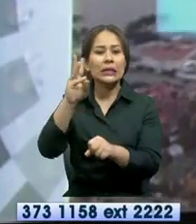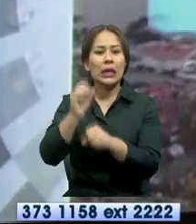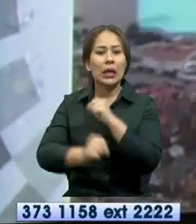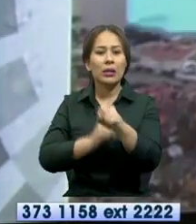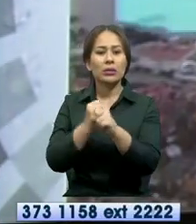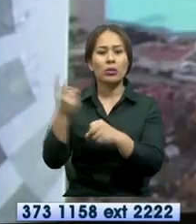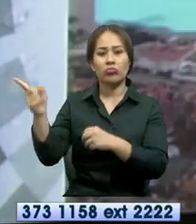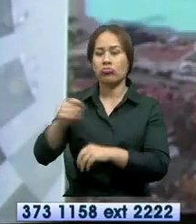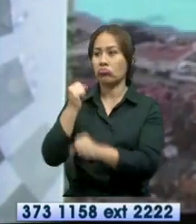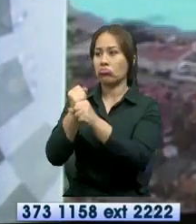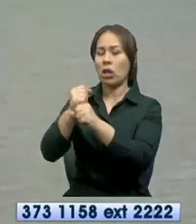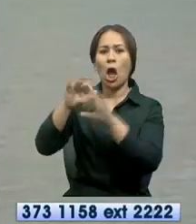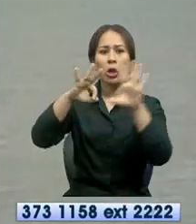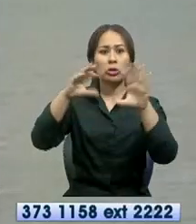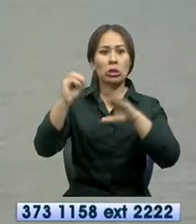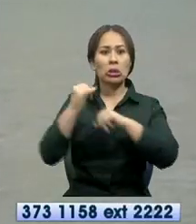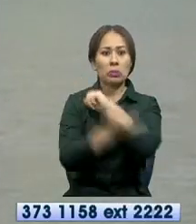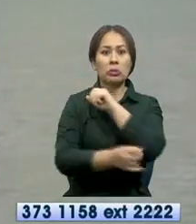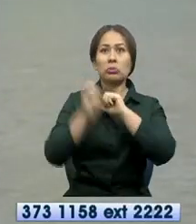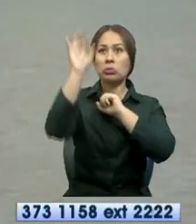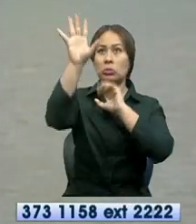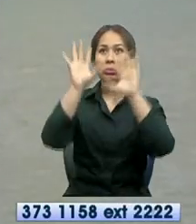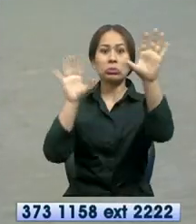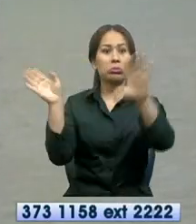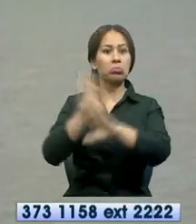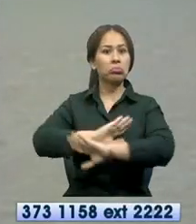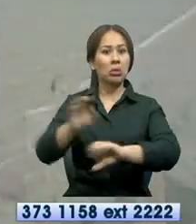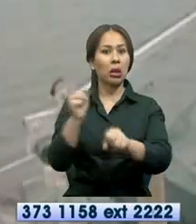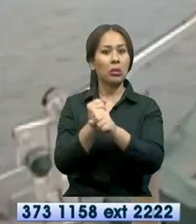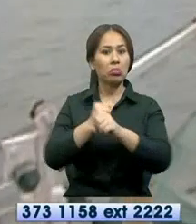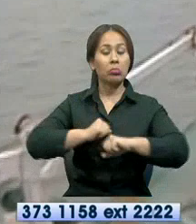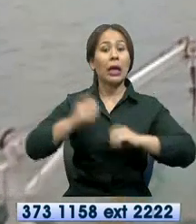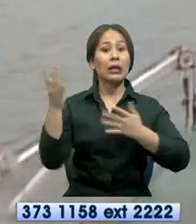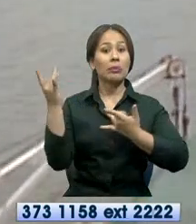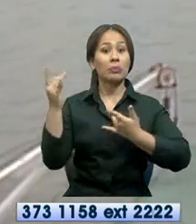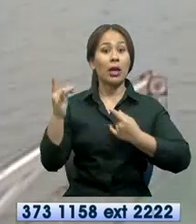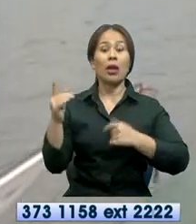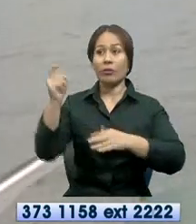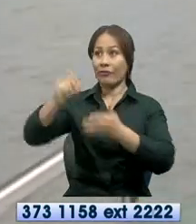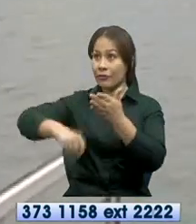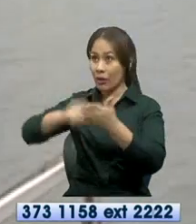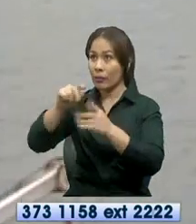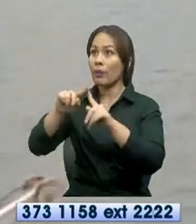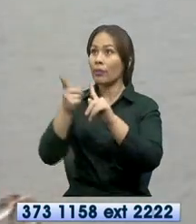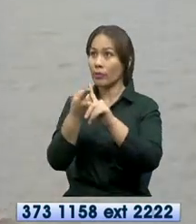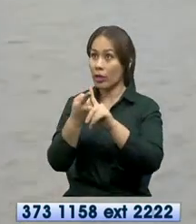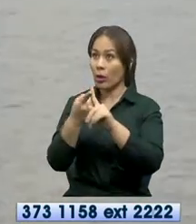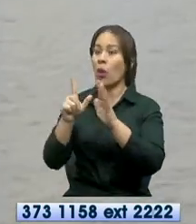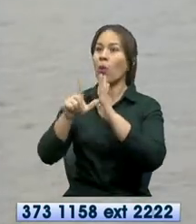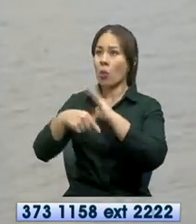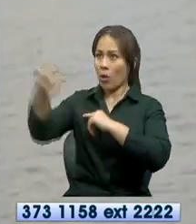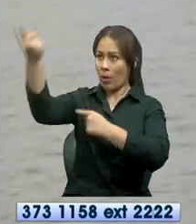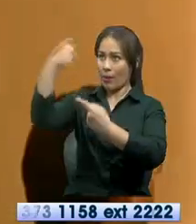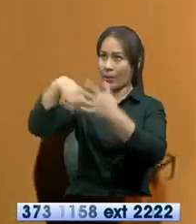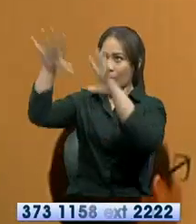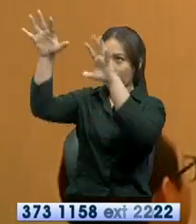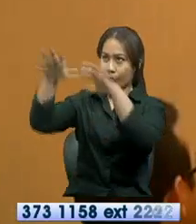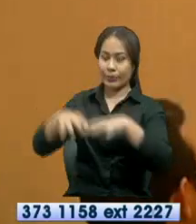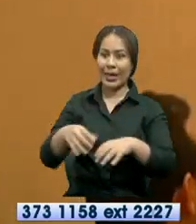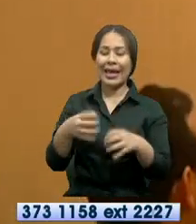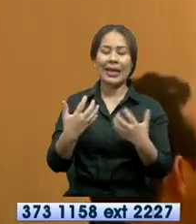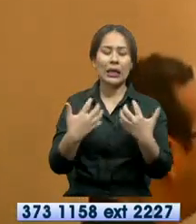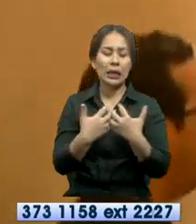en más de 80 países. Se espera que en los próximos días ya se firme el contrato y se proceda con la traída